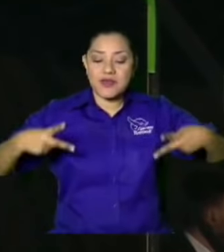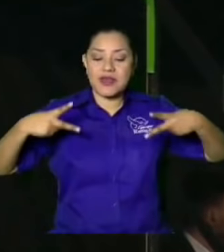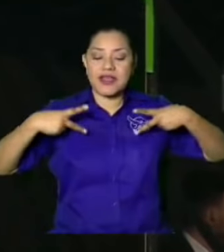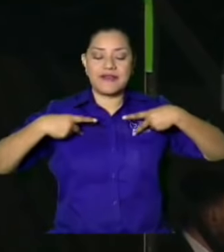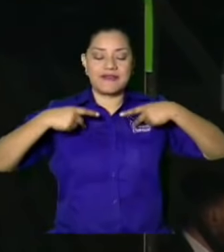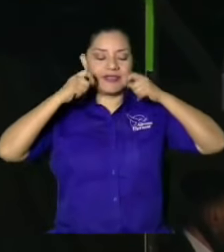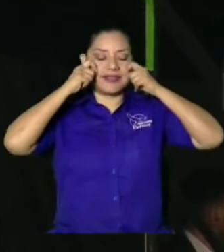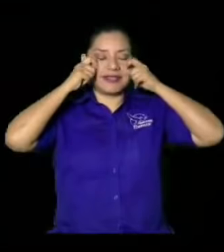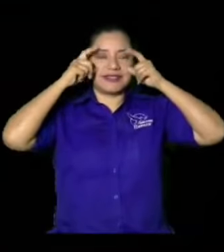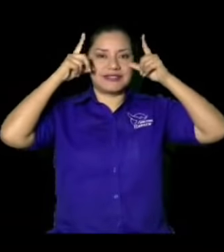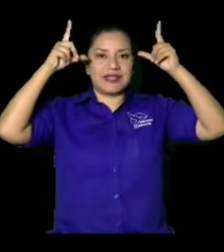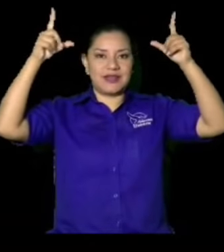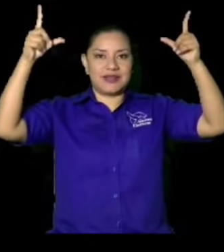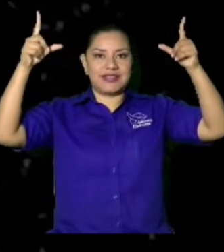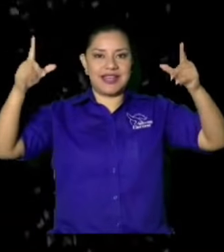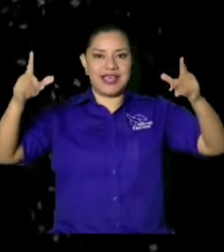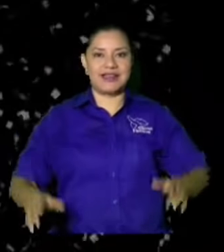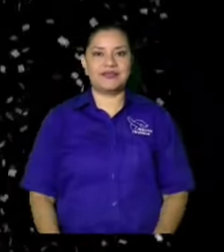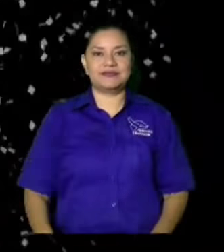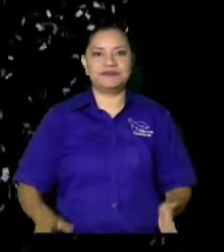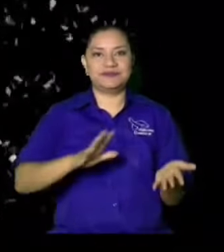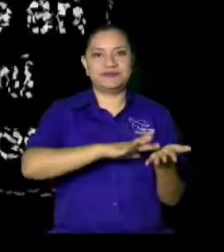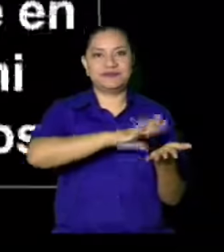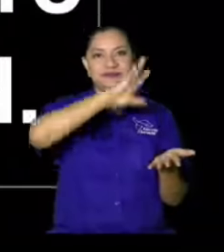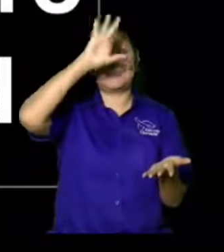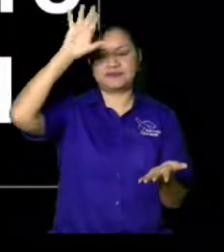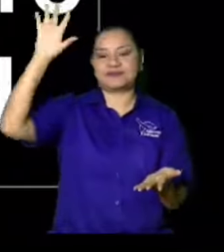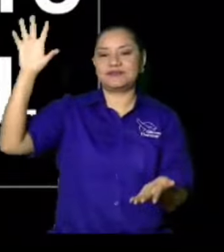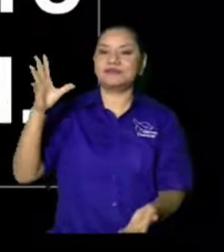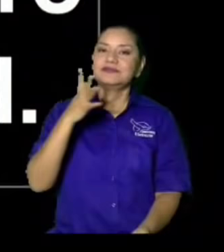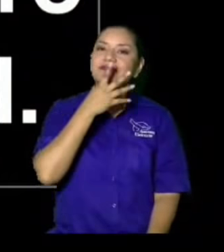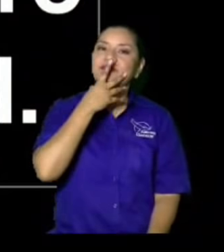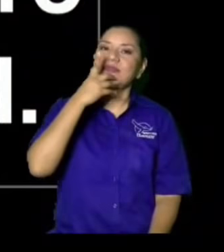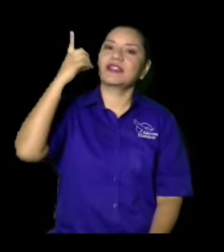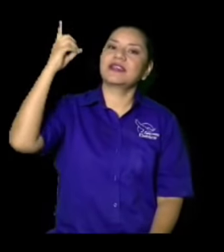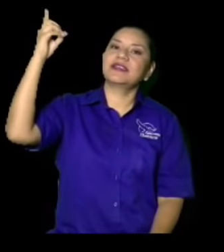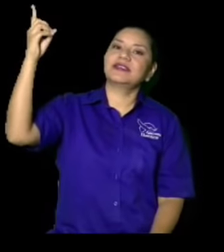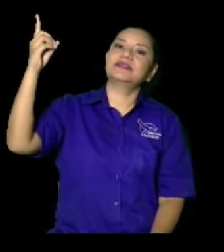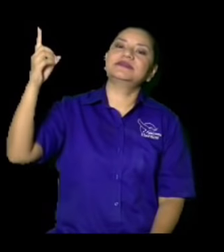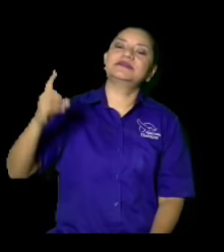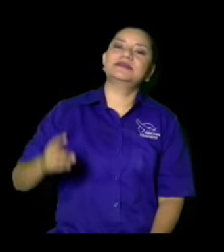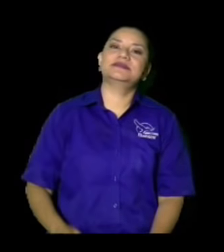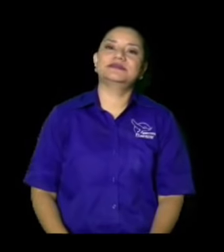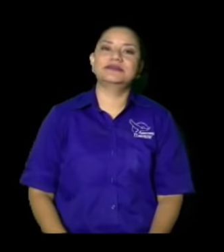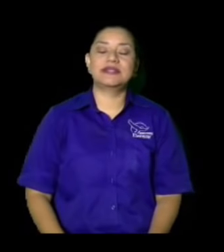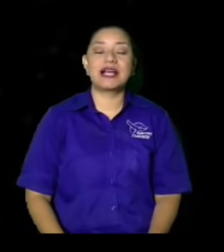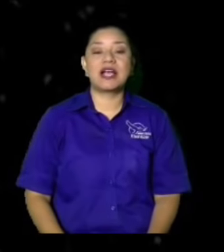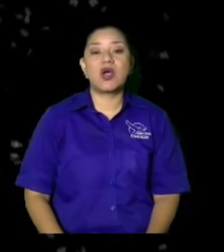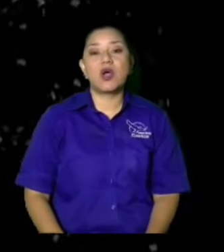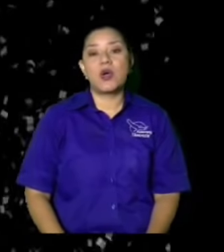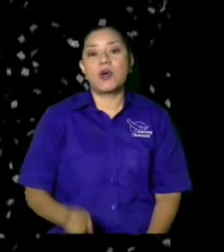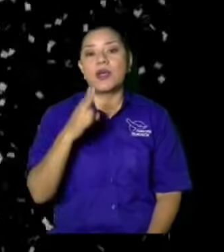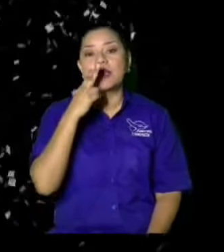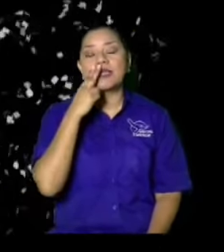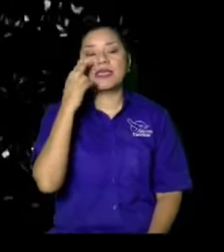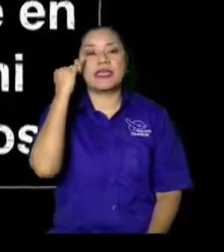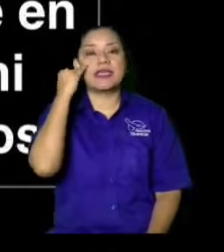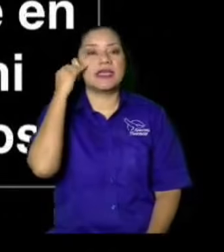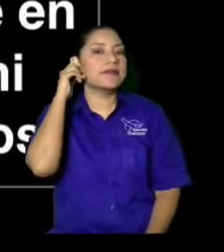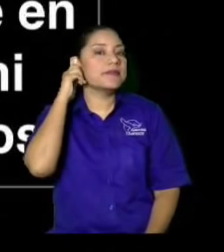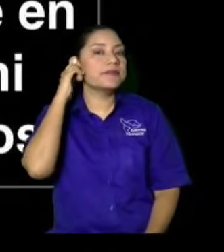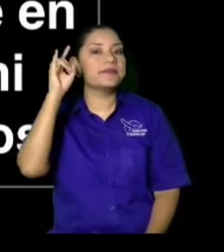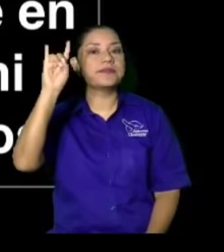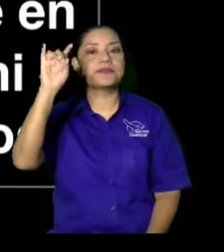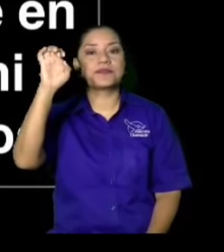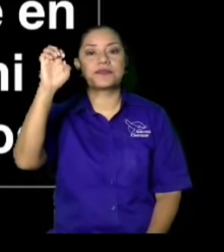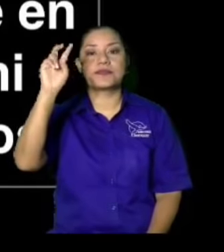ser avivados. ¿Le da gloria a Dios? El renuevo de la higuera. Así rapidito,